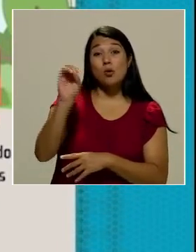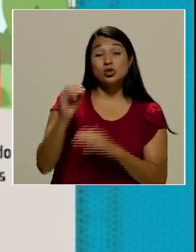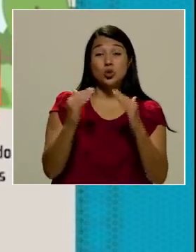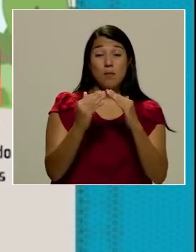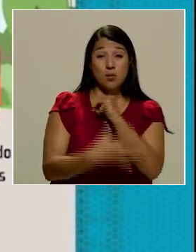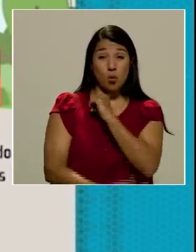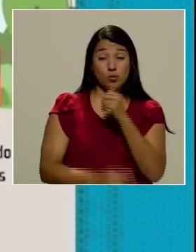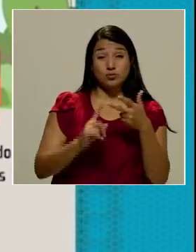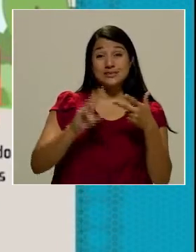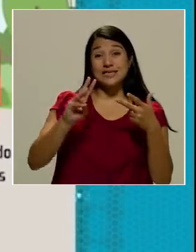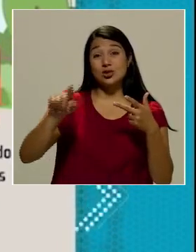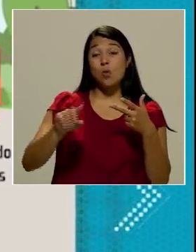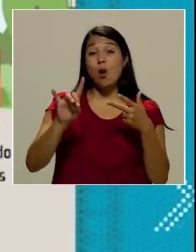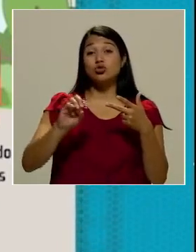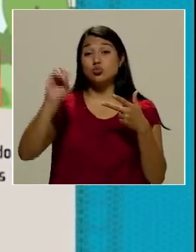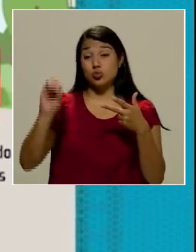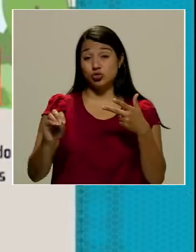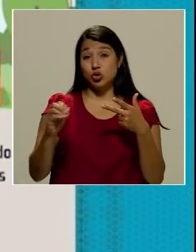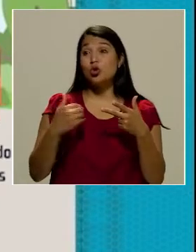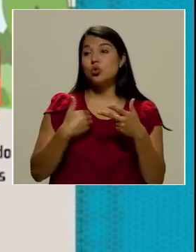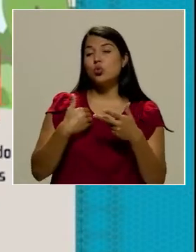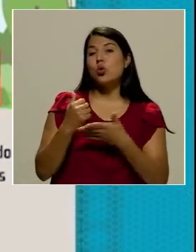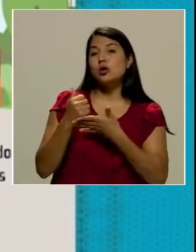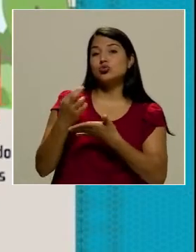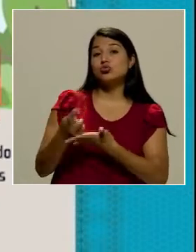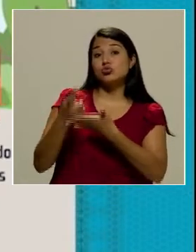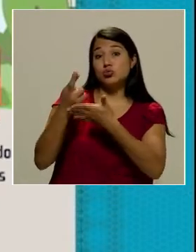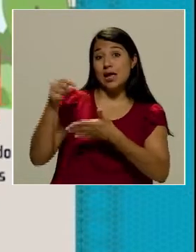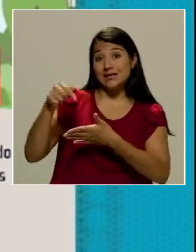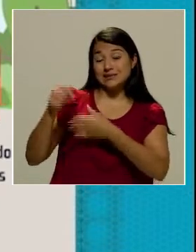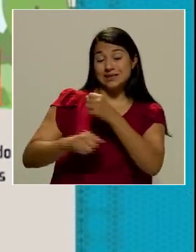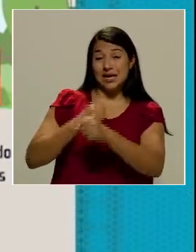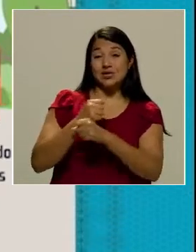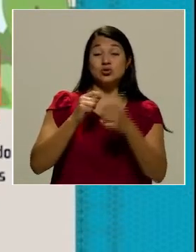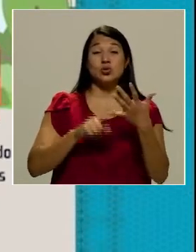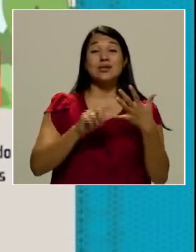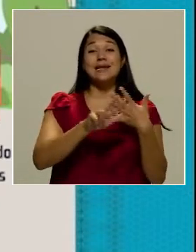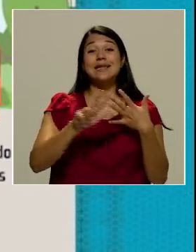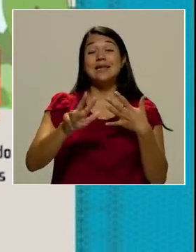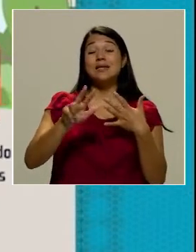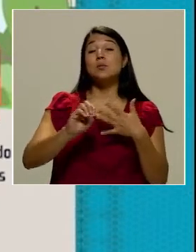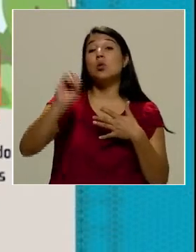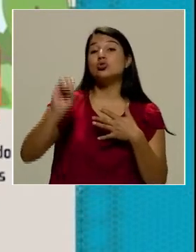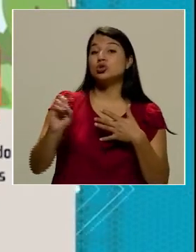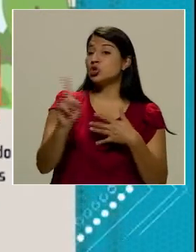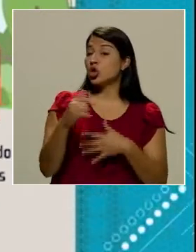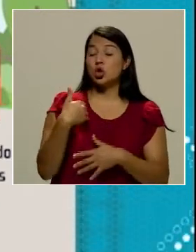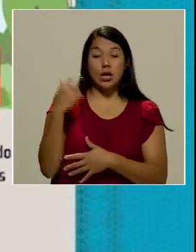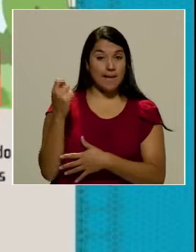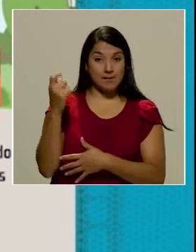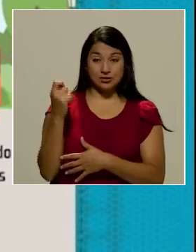un 6,8% han recibido rehabilitación en el último año, un 33% están sin pensión,